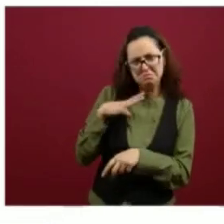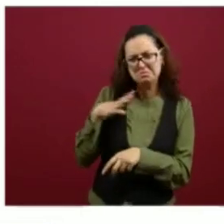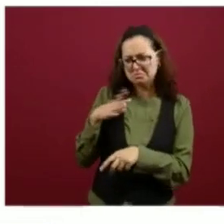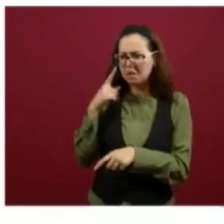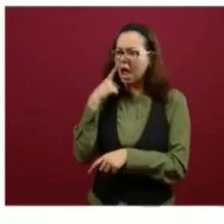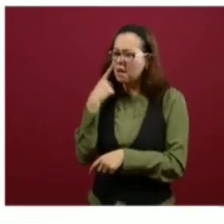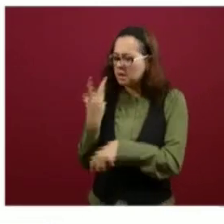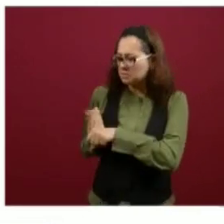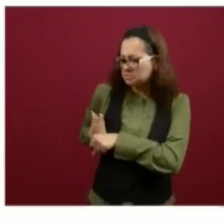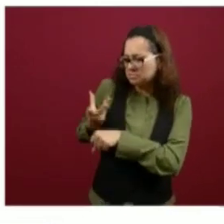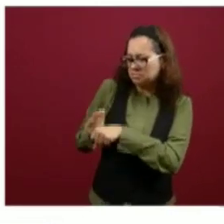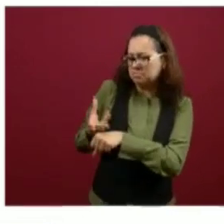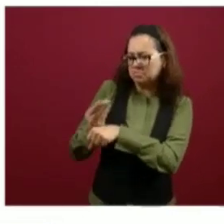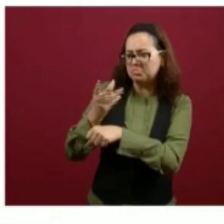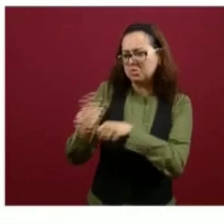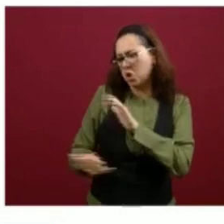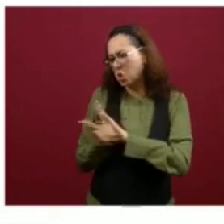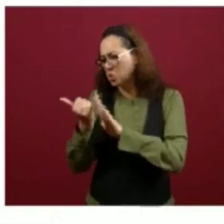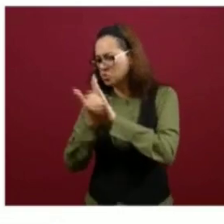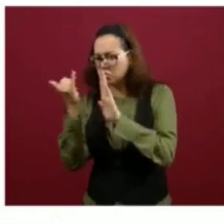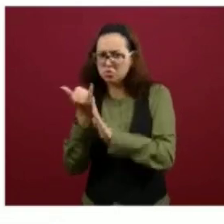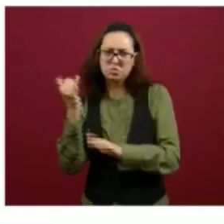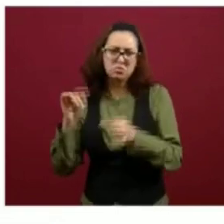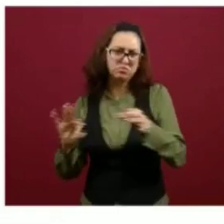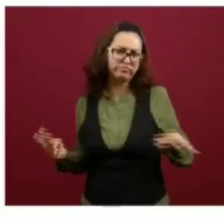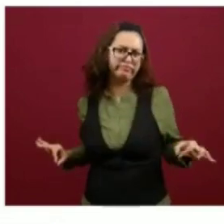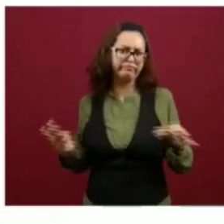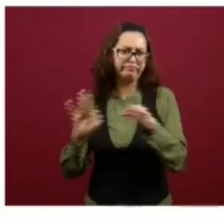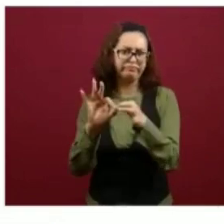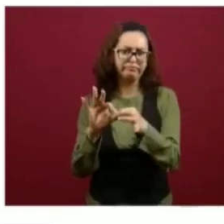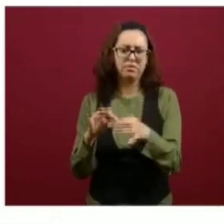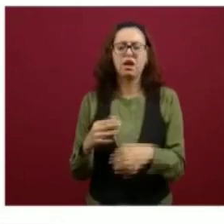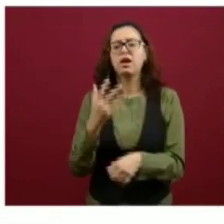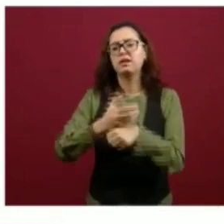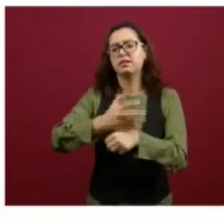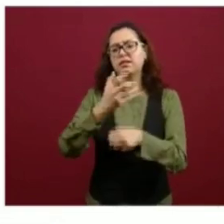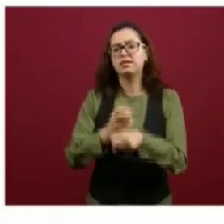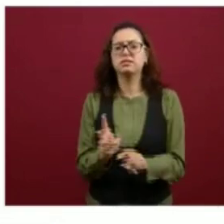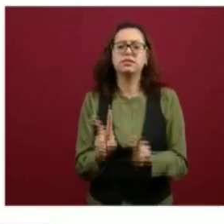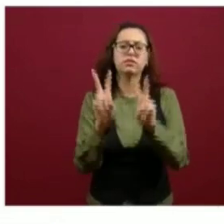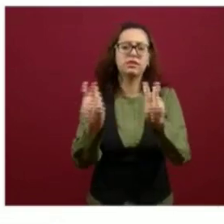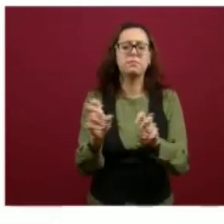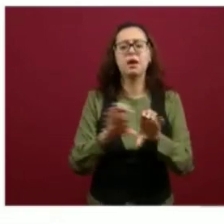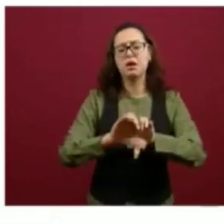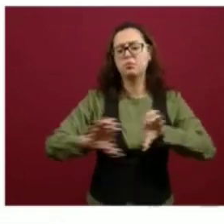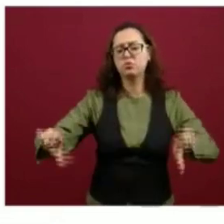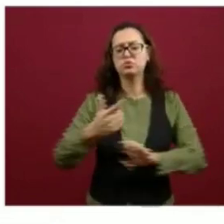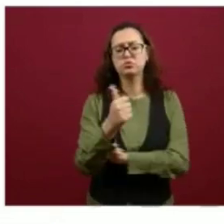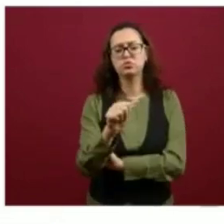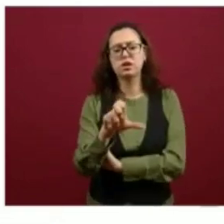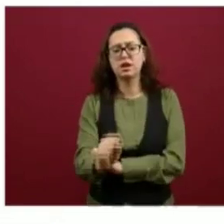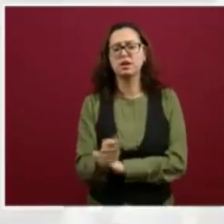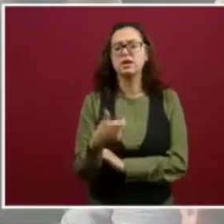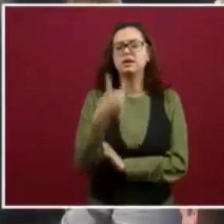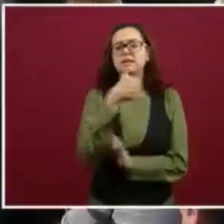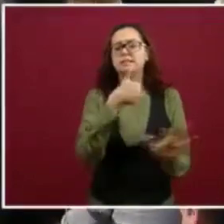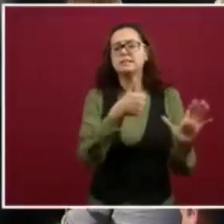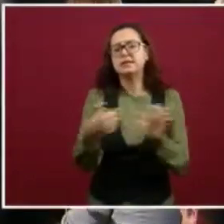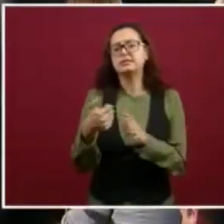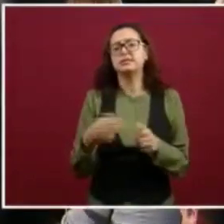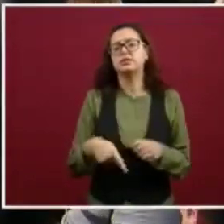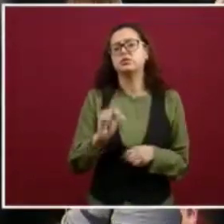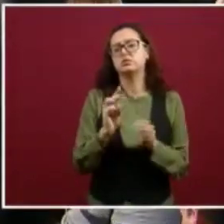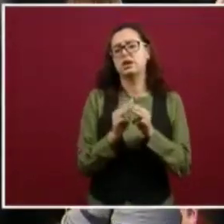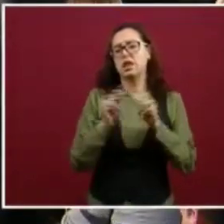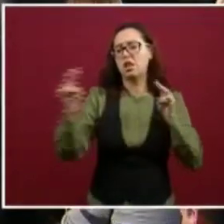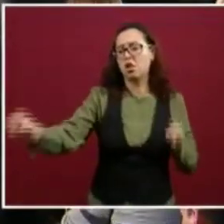y evaluar si se reconstruyen o cómo se hace. Y el quinto es esta construcción del gasoducto, que son 600 kilómetros para